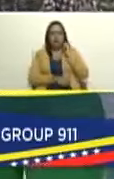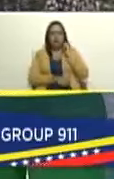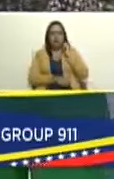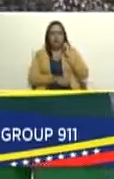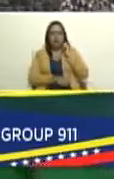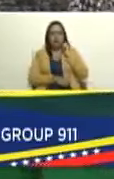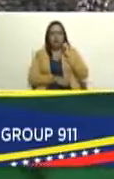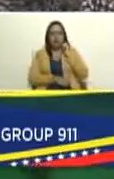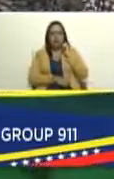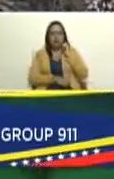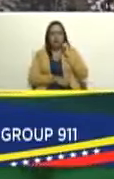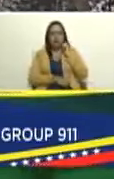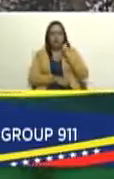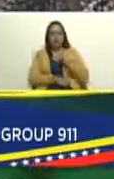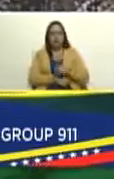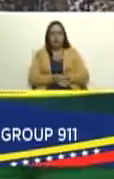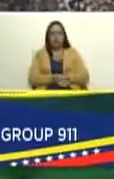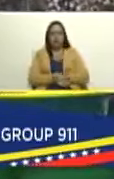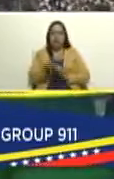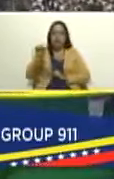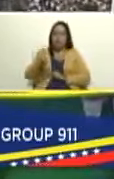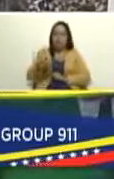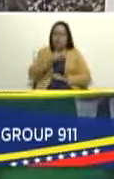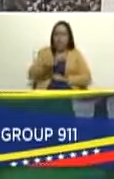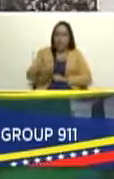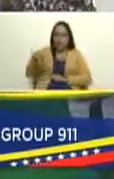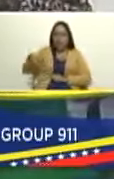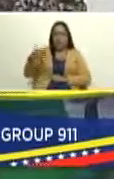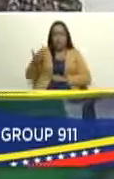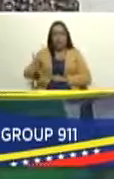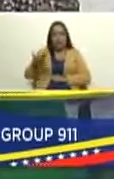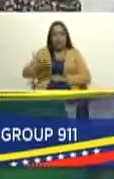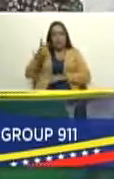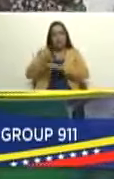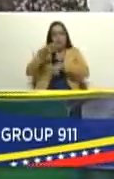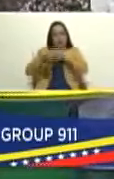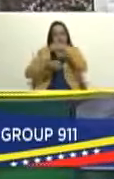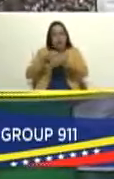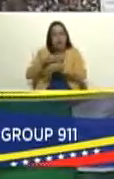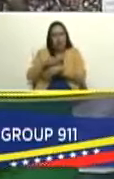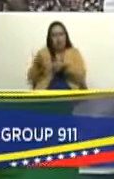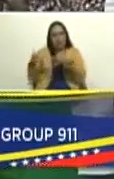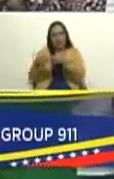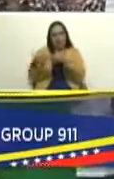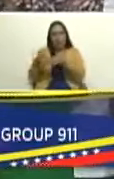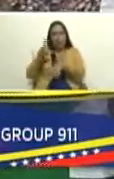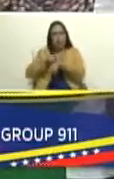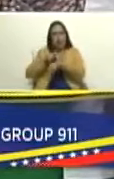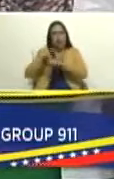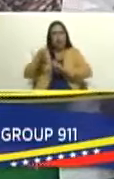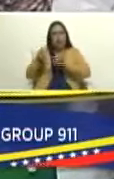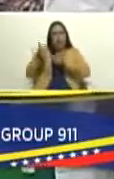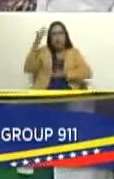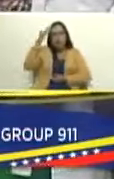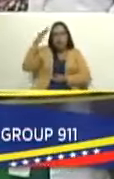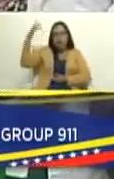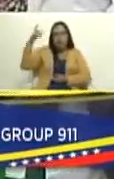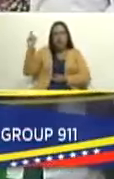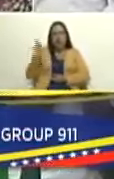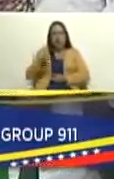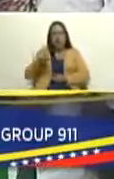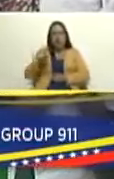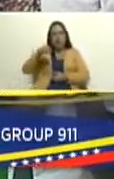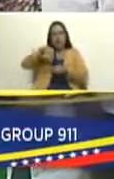señor presidente, lo importante y aquí lo que debemos de destacar es que Medical Group, como bien decían, nace de un sueño, de una necesidad